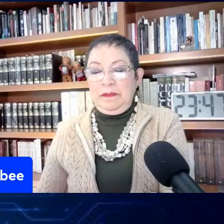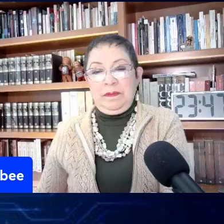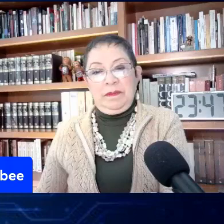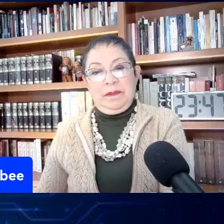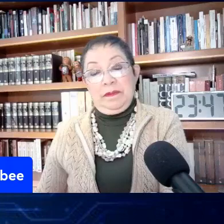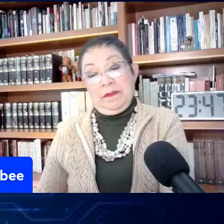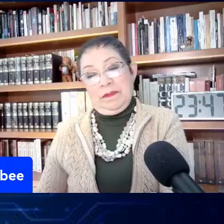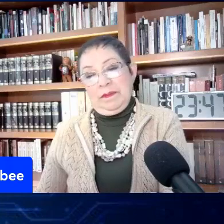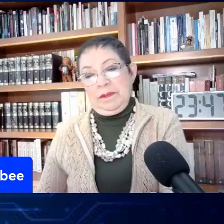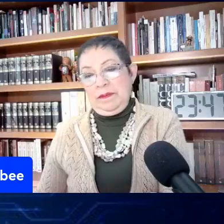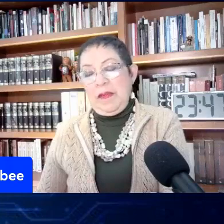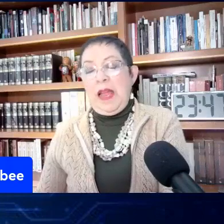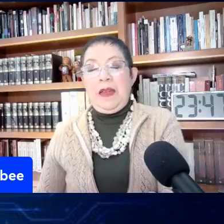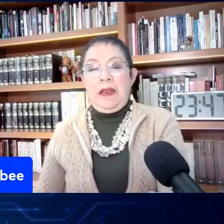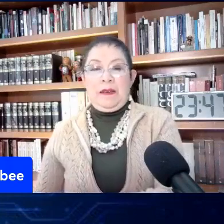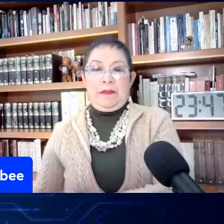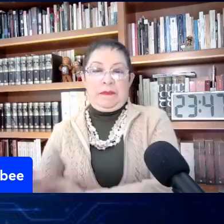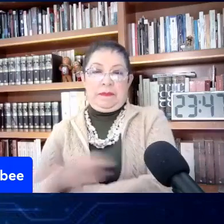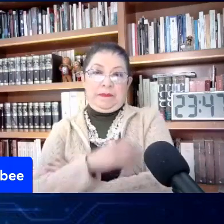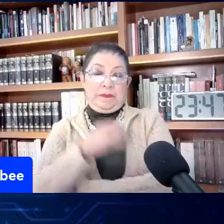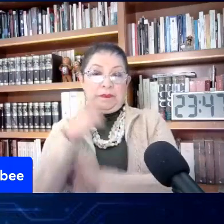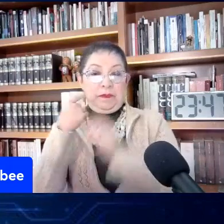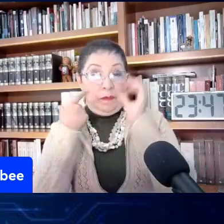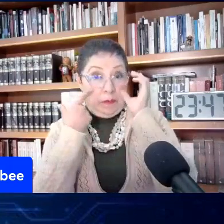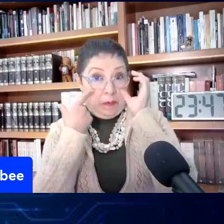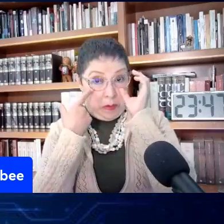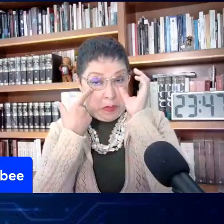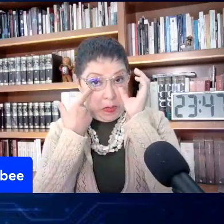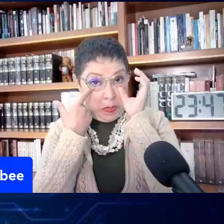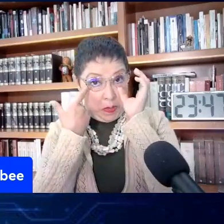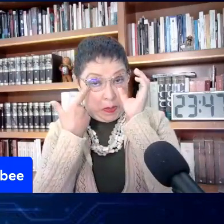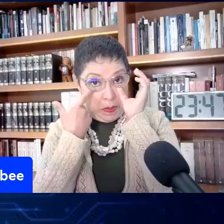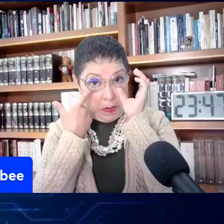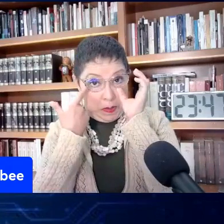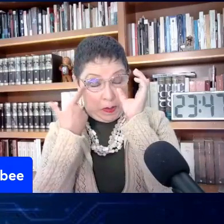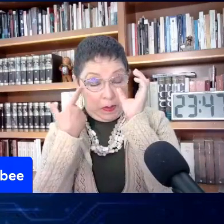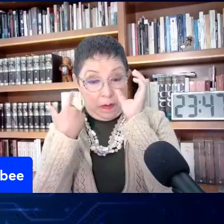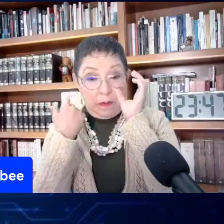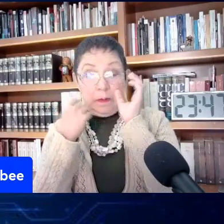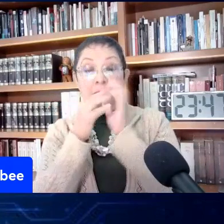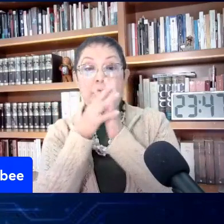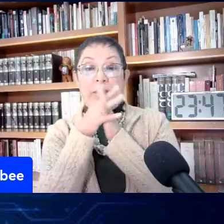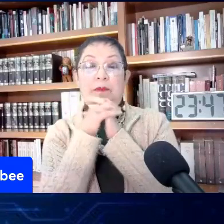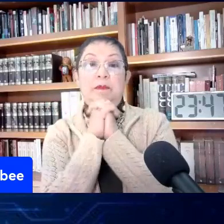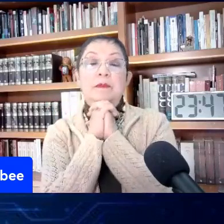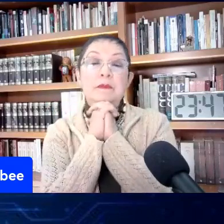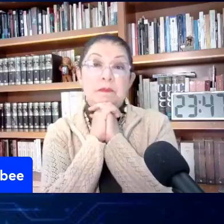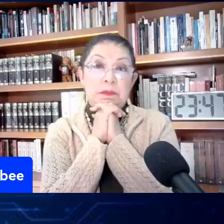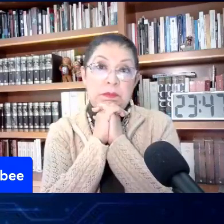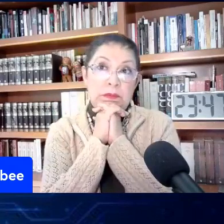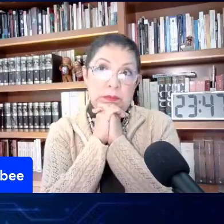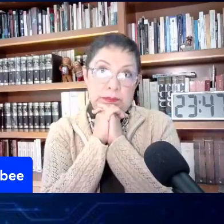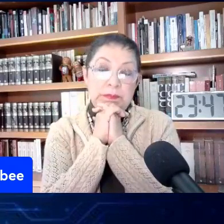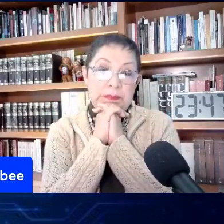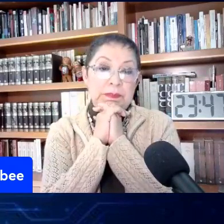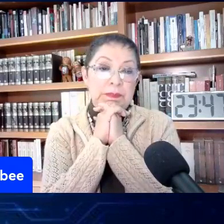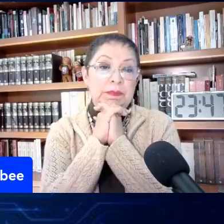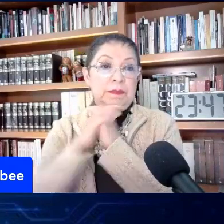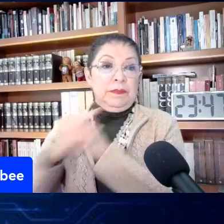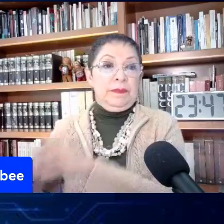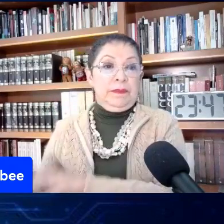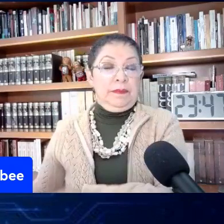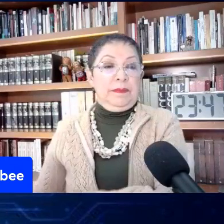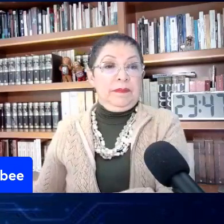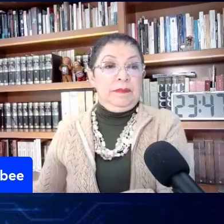en tanto el secretario de gobernación adán augusto lópez hernández me representará en las conferencias de prensa y en otros